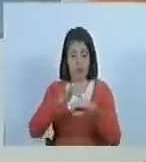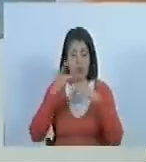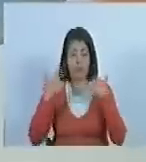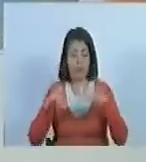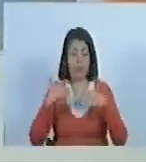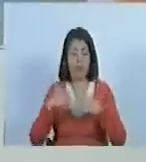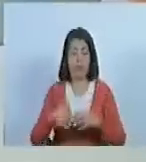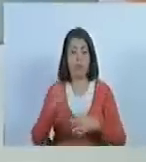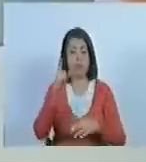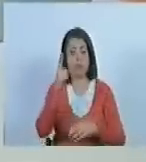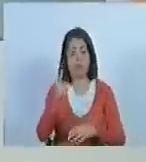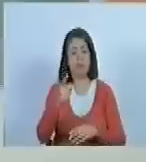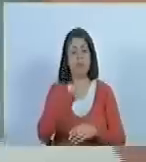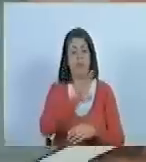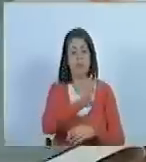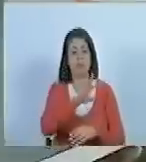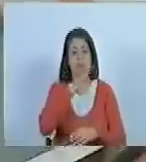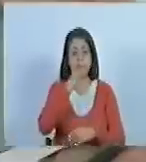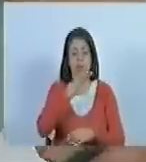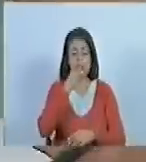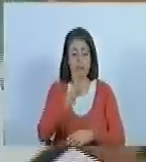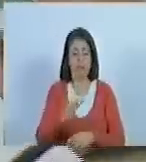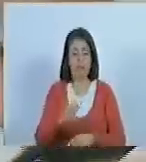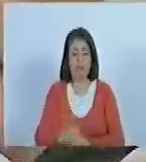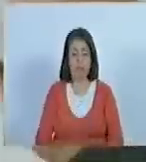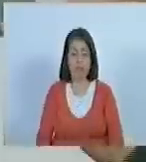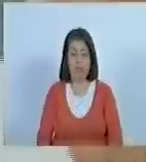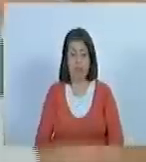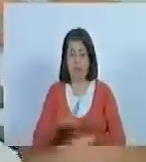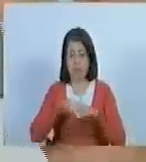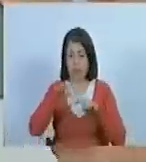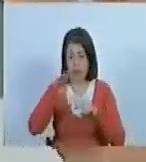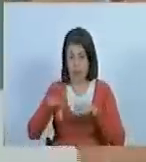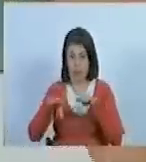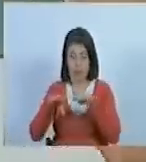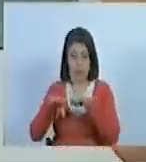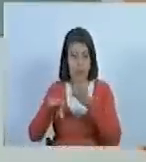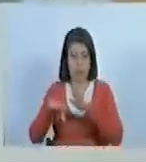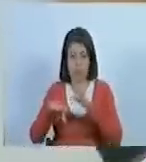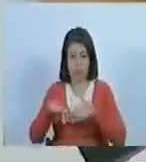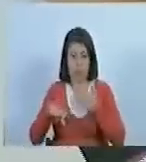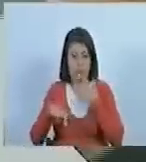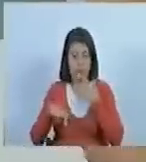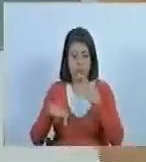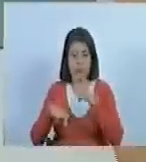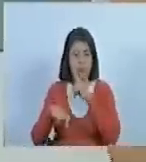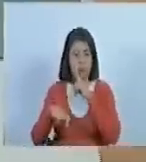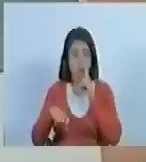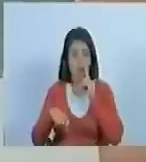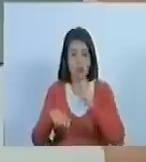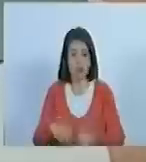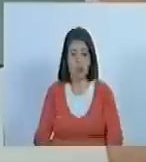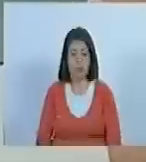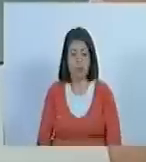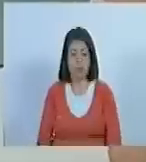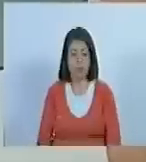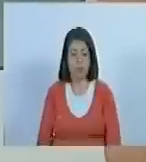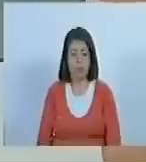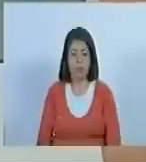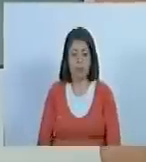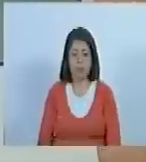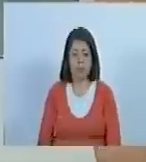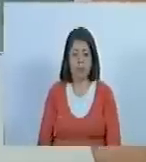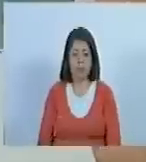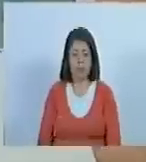emergencia. El primero a las 4 de la tarde es el niño, que por supuesto no podemos decir el nombre, el niño, que